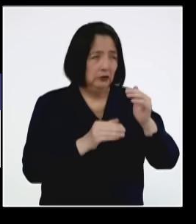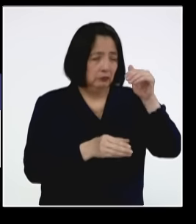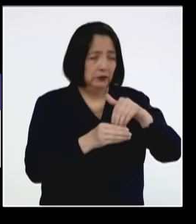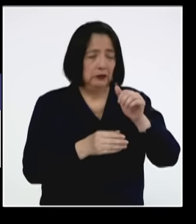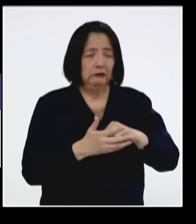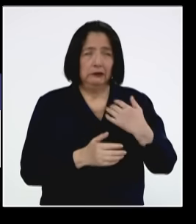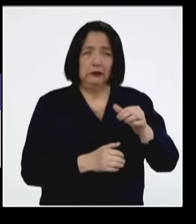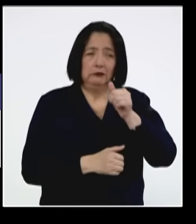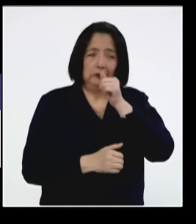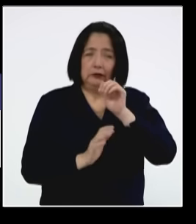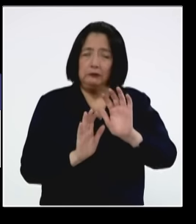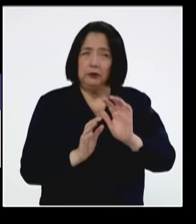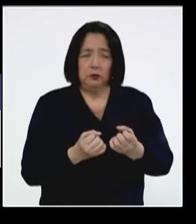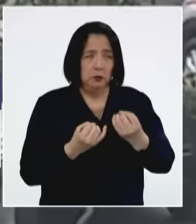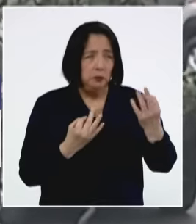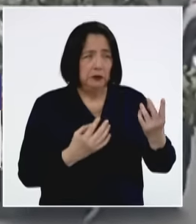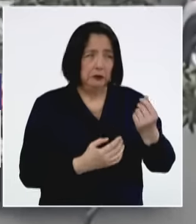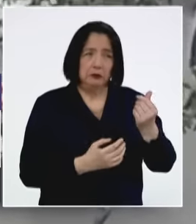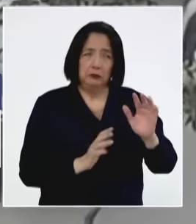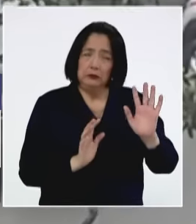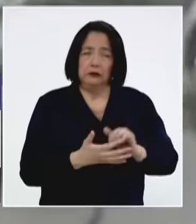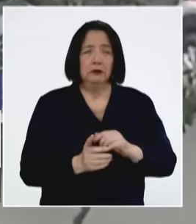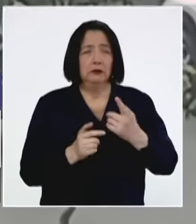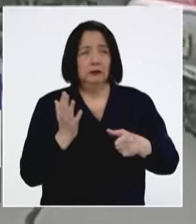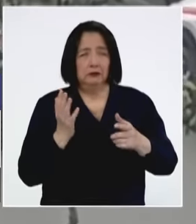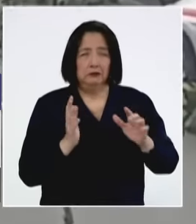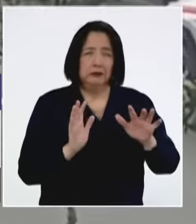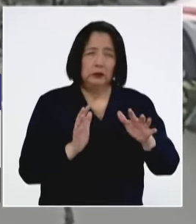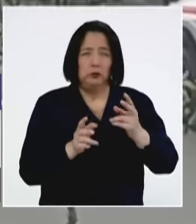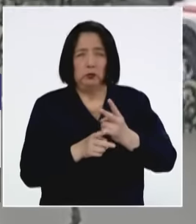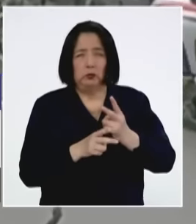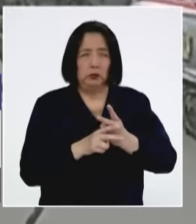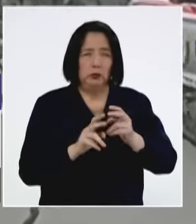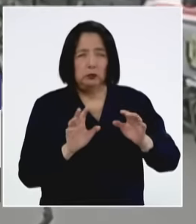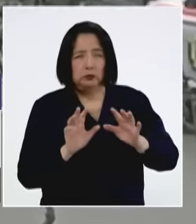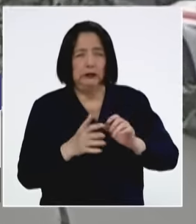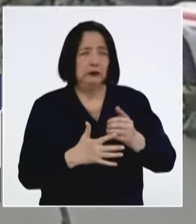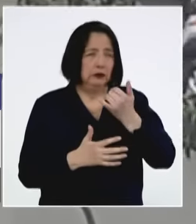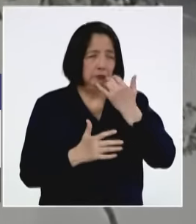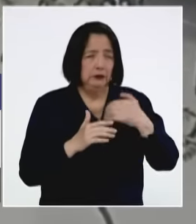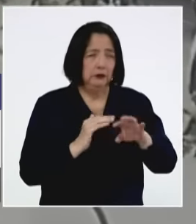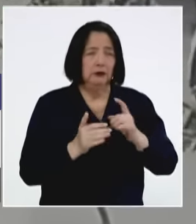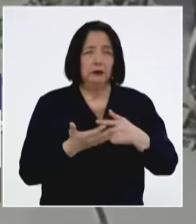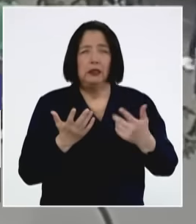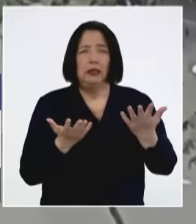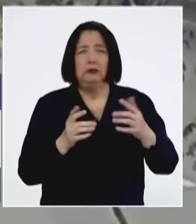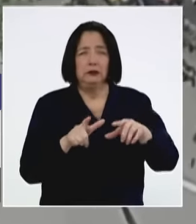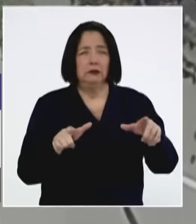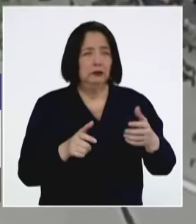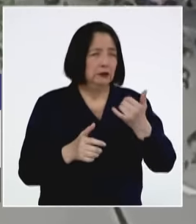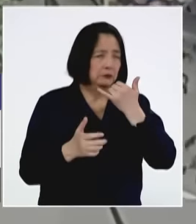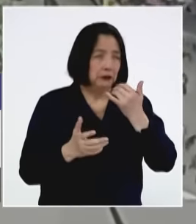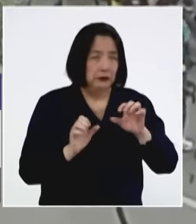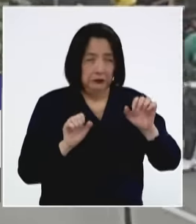Se suele reservar el monto de lo robado, se trata de manejar con mucha cautela lo que ha sucedido. Alejandro, ¿cuál es el ambiente en la zona?